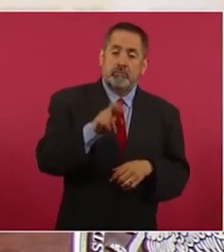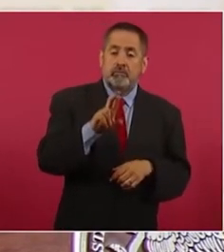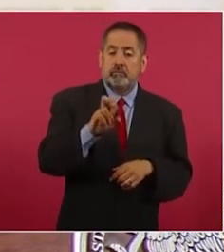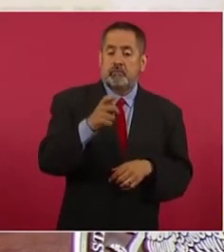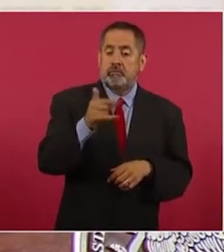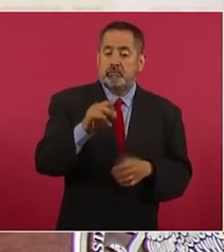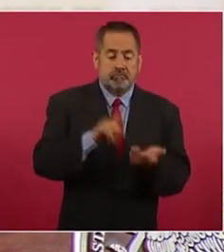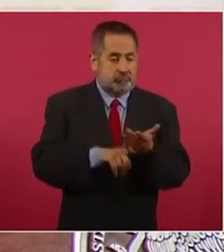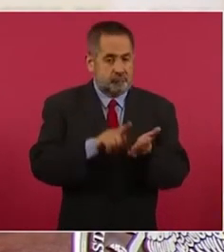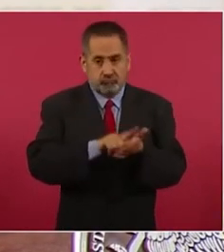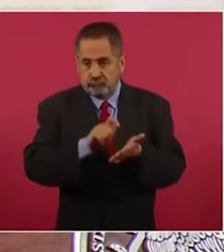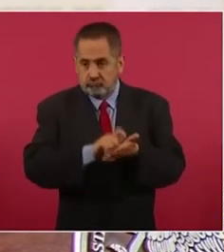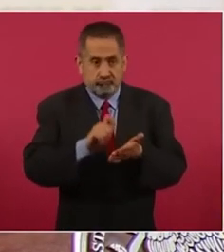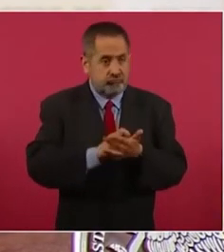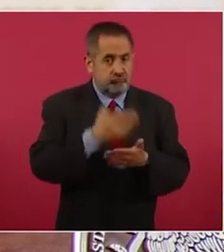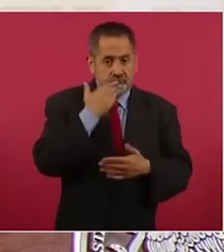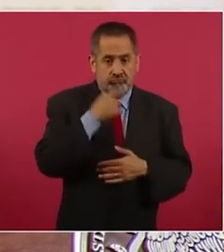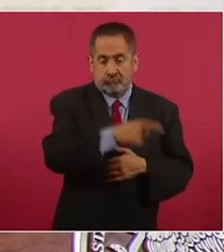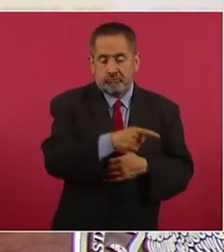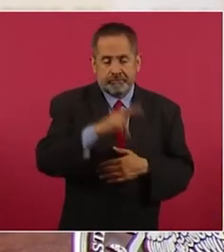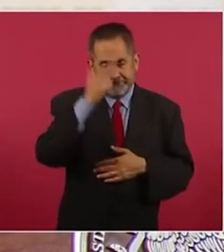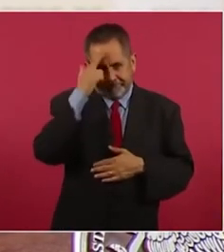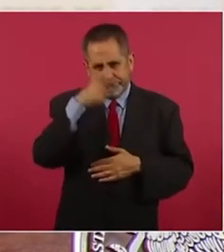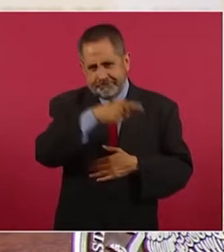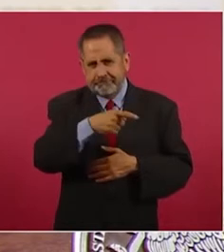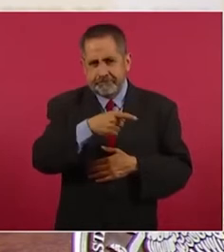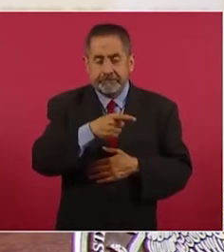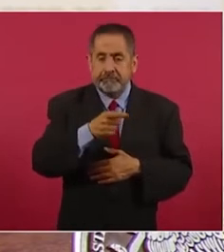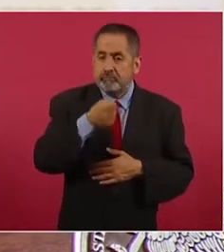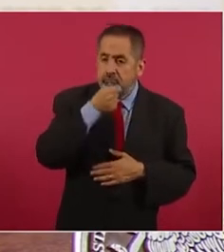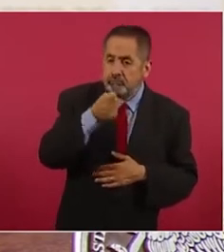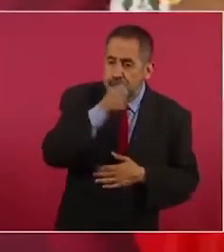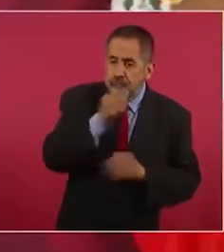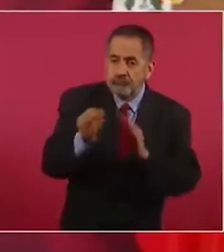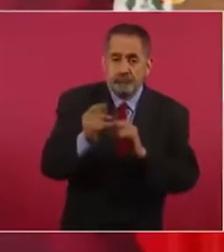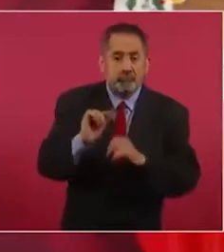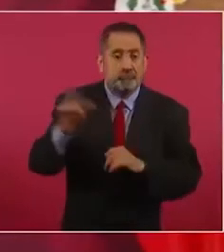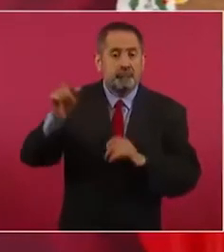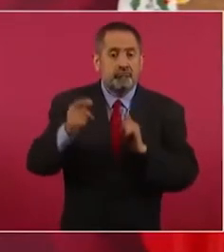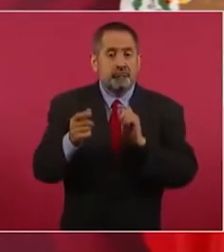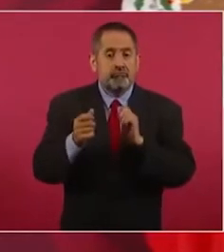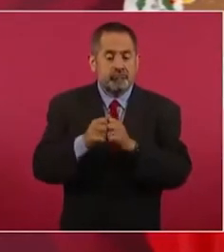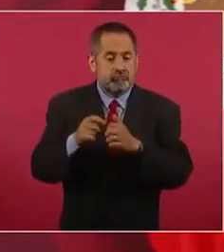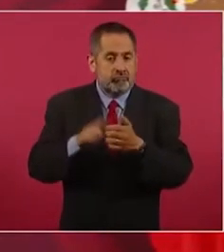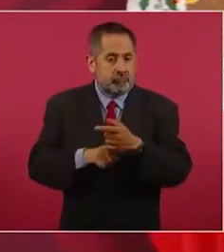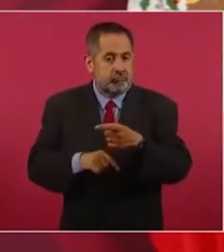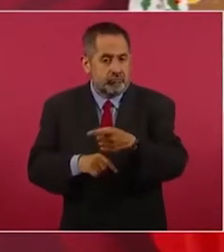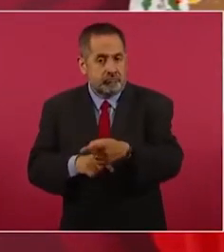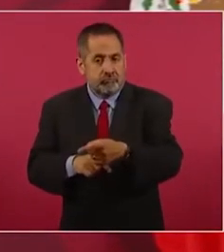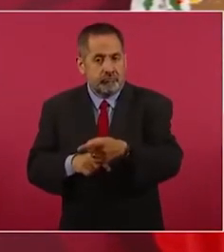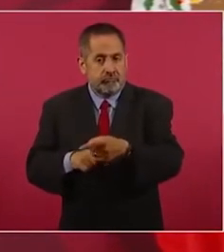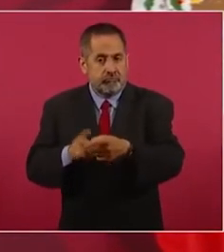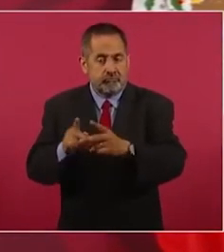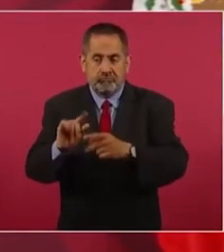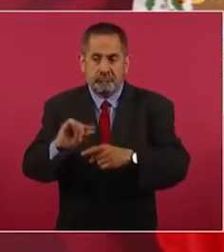fue muy buen periodista y le hizo aquella famosa entrevista a Villa.